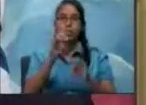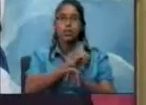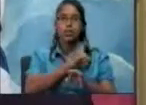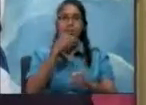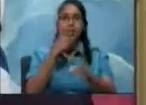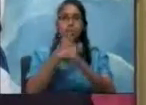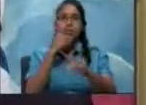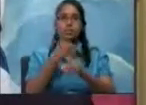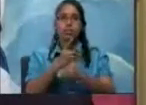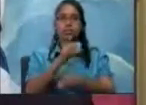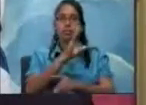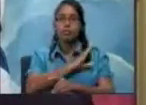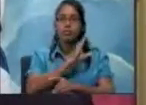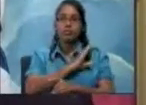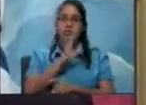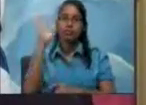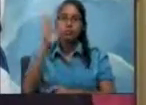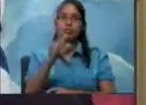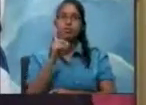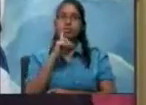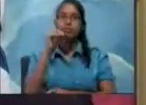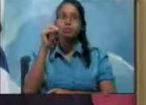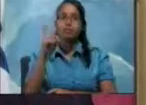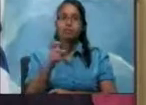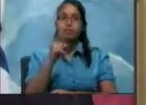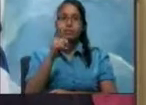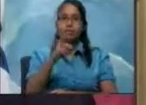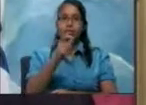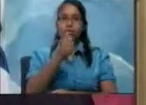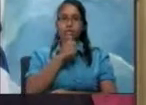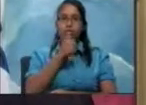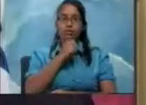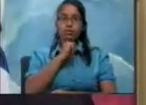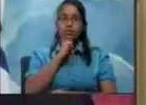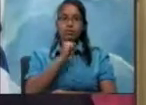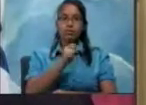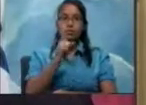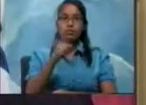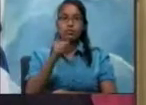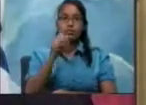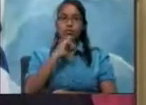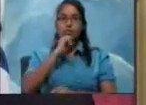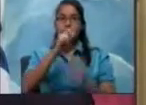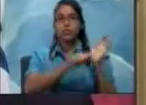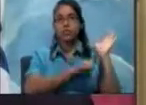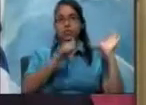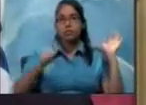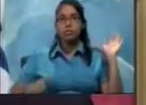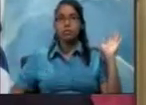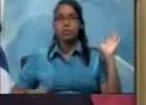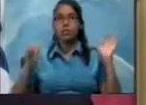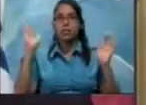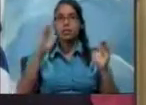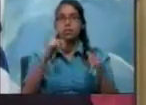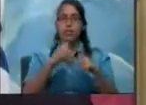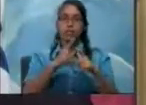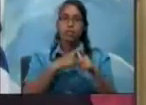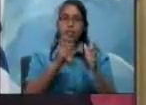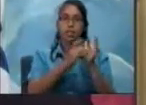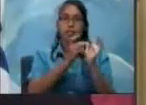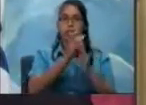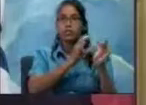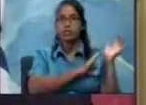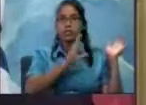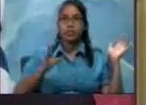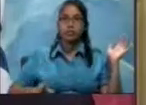discípulos se atrevía a preguntarle tú quién eres sabiendo que era el señor vino pues Jesús el